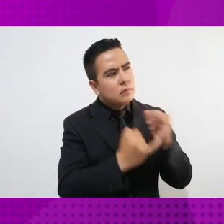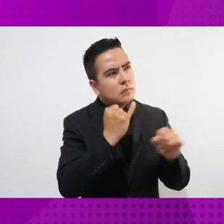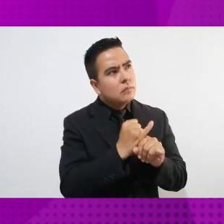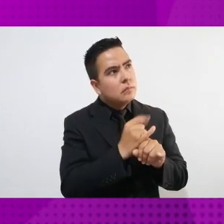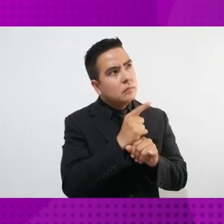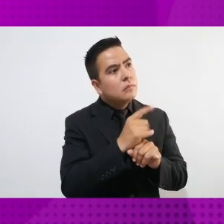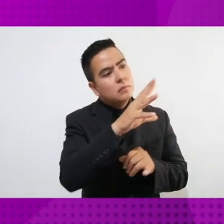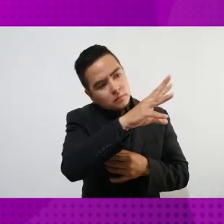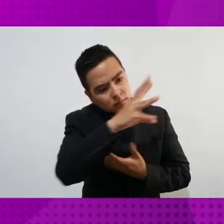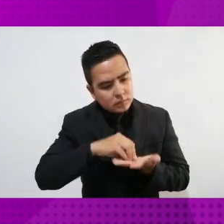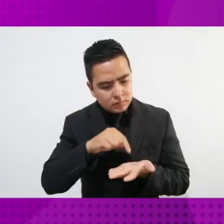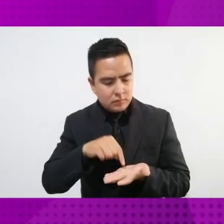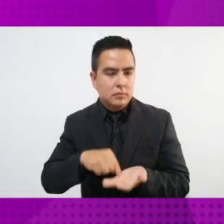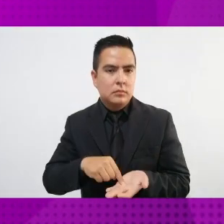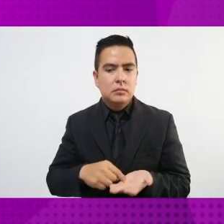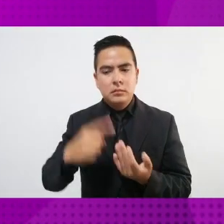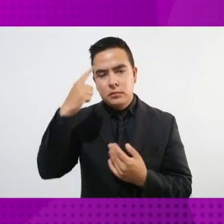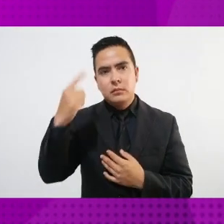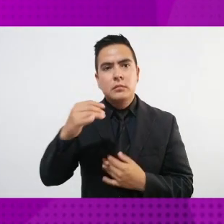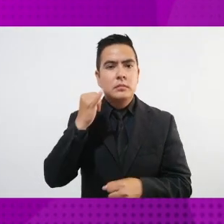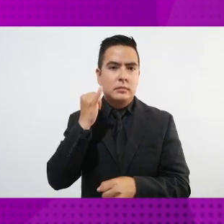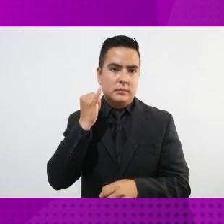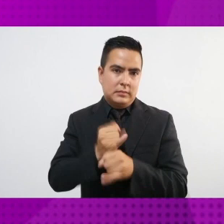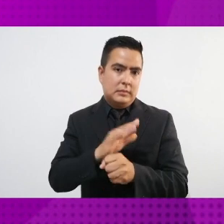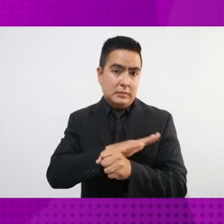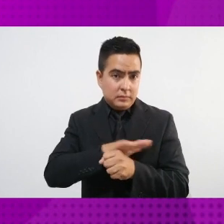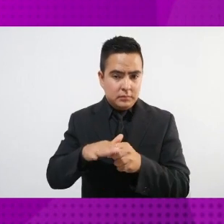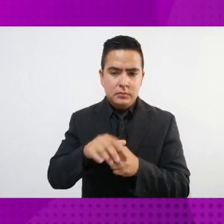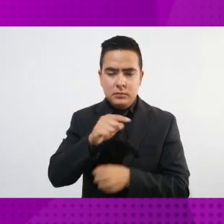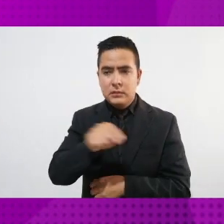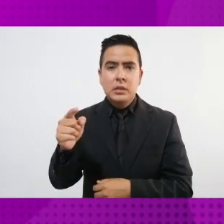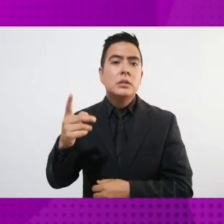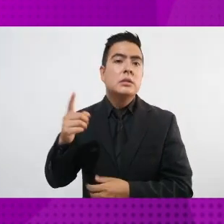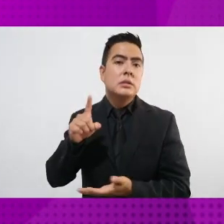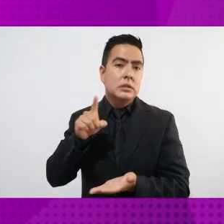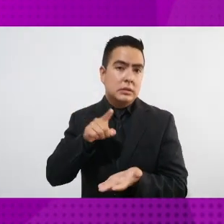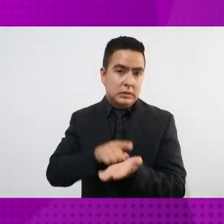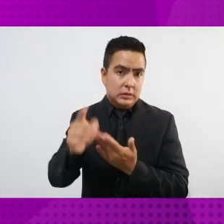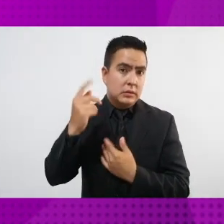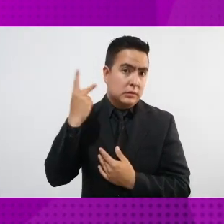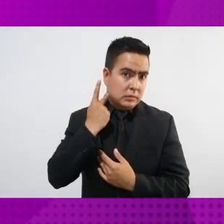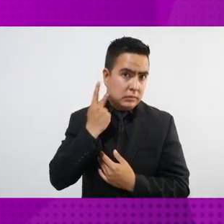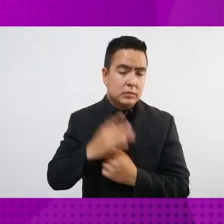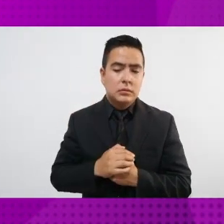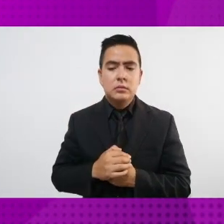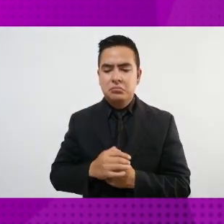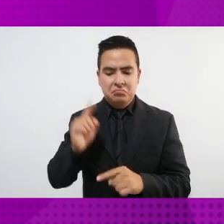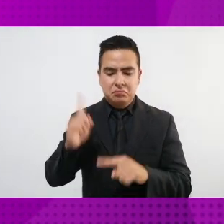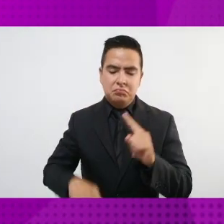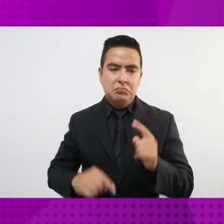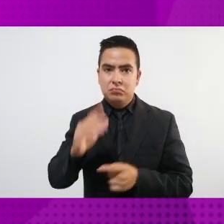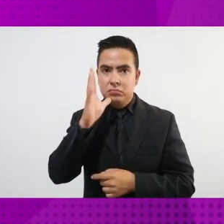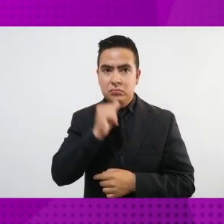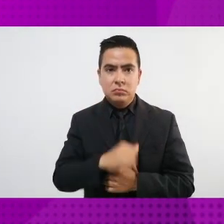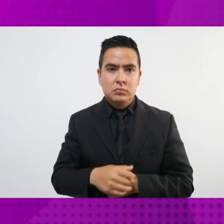Americana sobre Derechos Humanos para establecer que es imposible jurídicamente suspender el derecho al sufragio, derecho a ser votado y